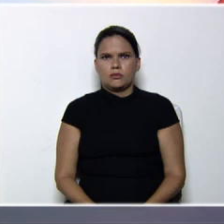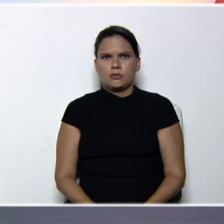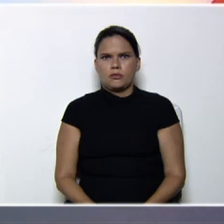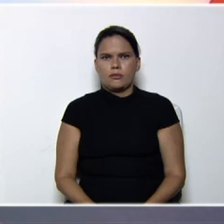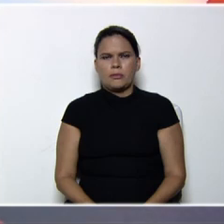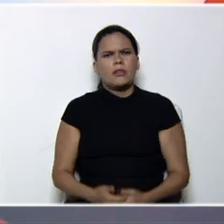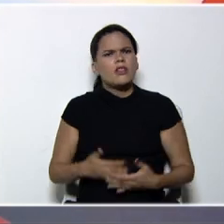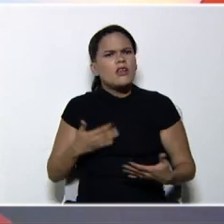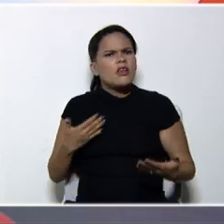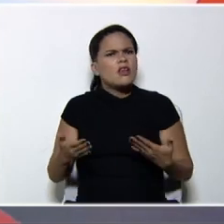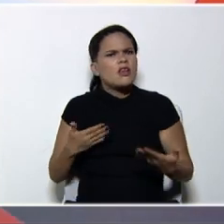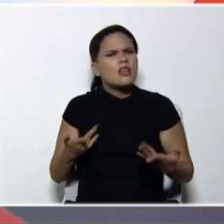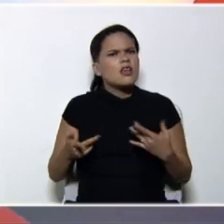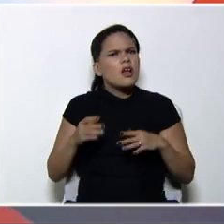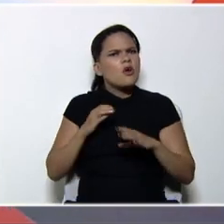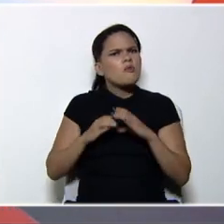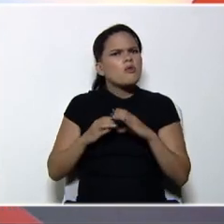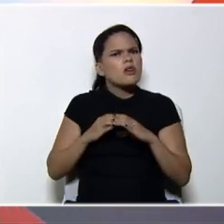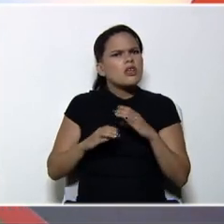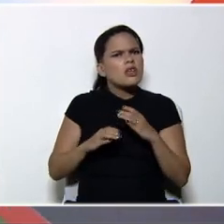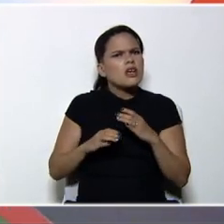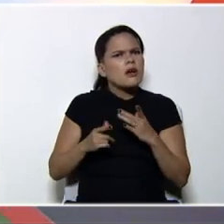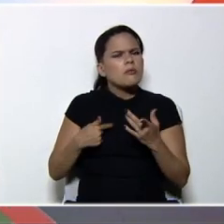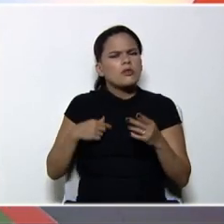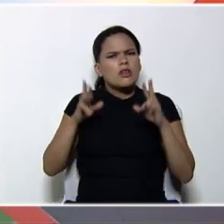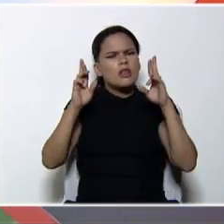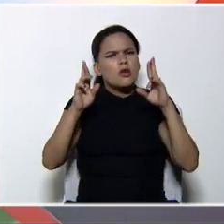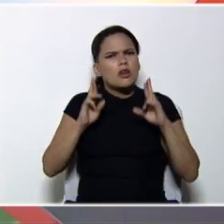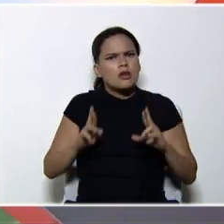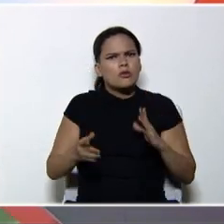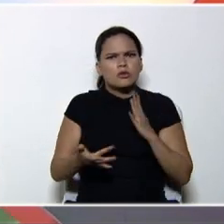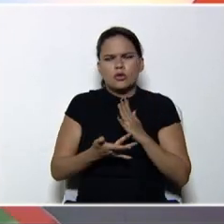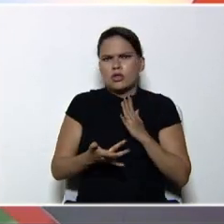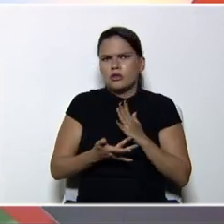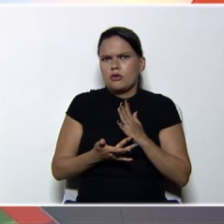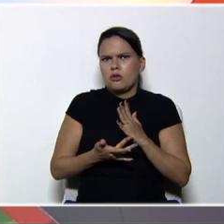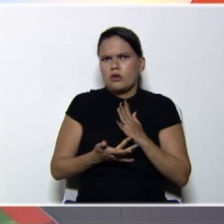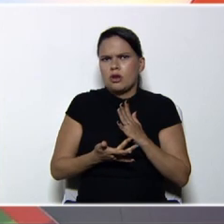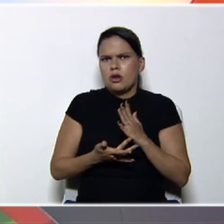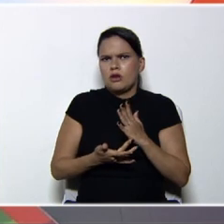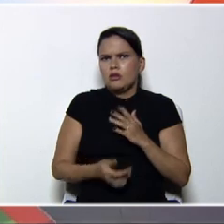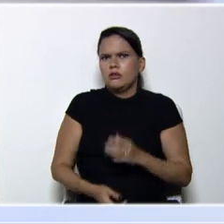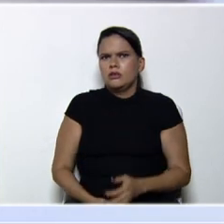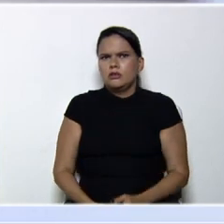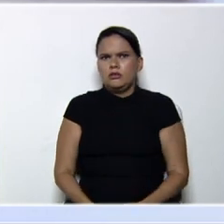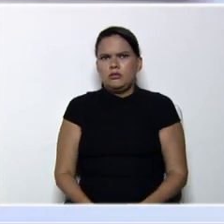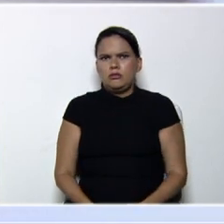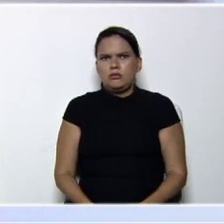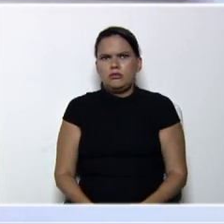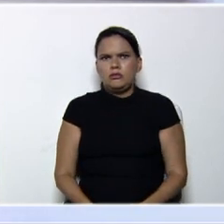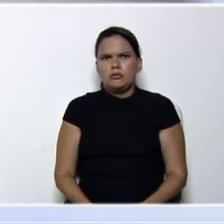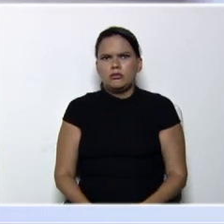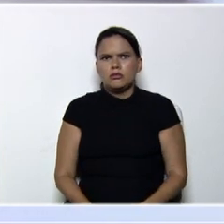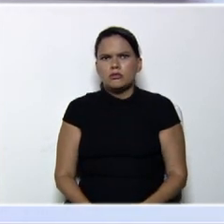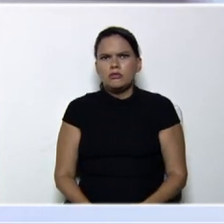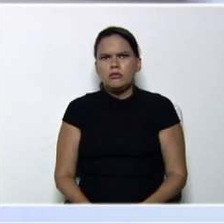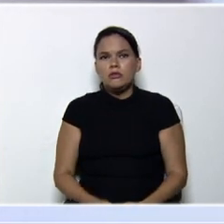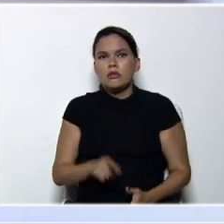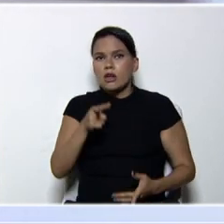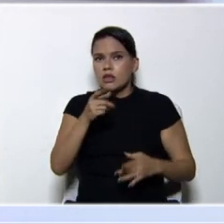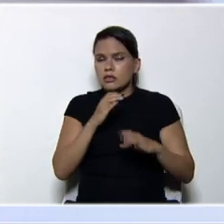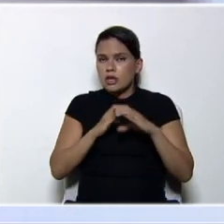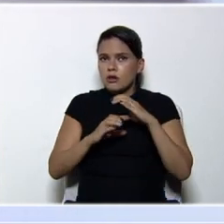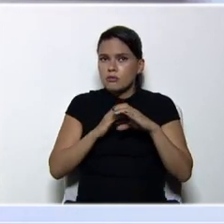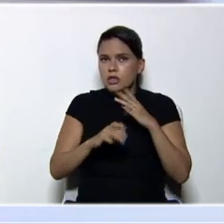¿Y qué comunicamos a través de los recursos tecnológicos o a través de la tecnología? Esa